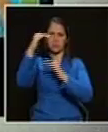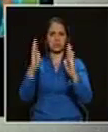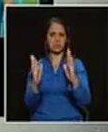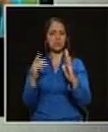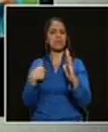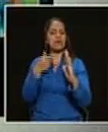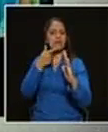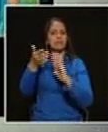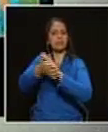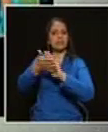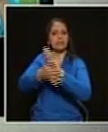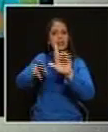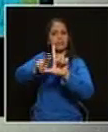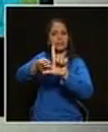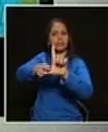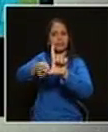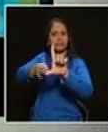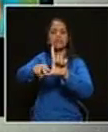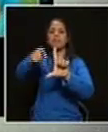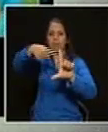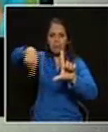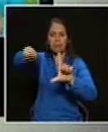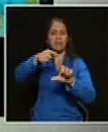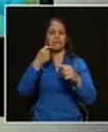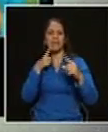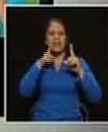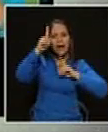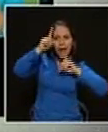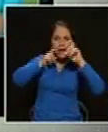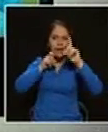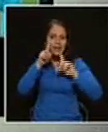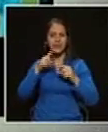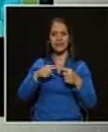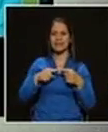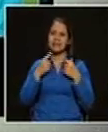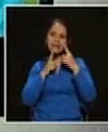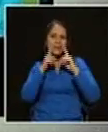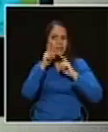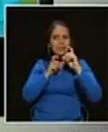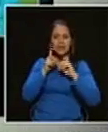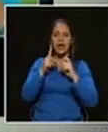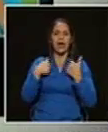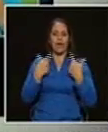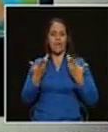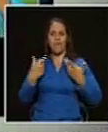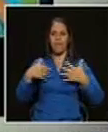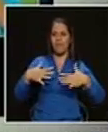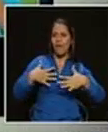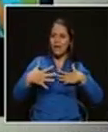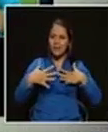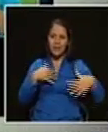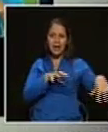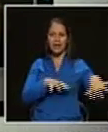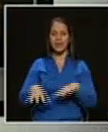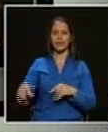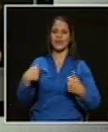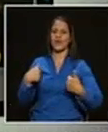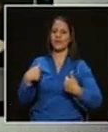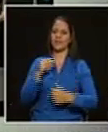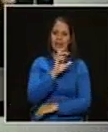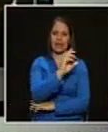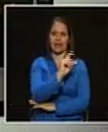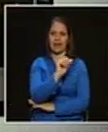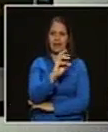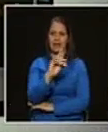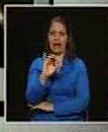en recuadro, se veía muy bien los gestos que hace el intérprete, el movimiento, el deletreo, que ahora